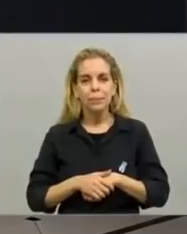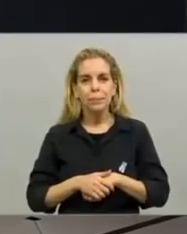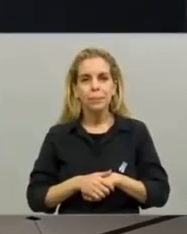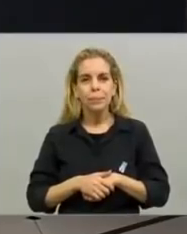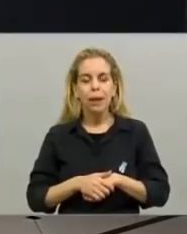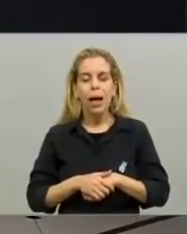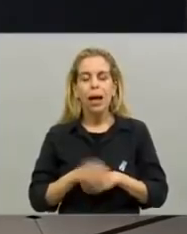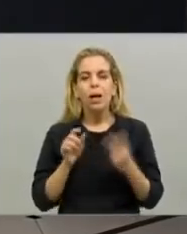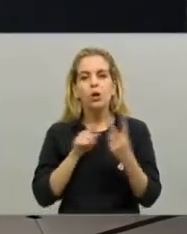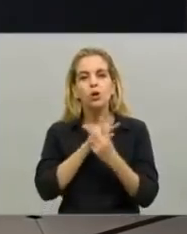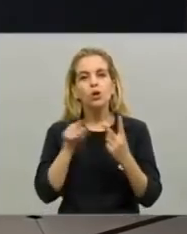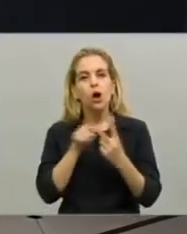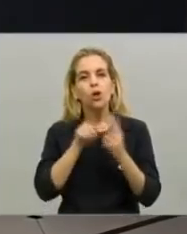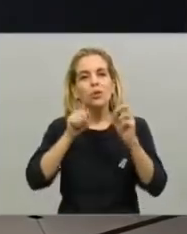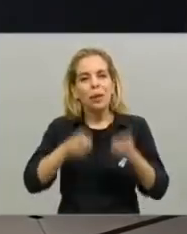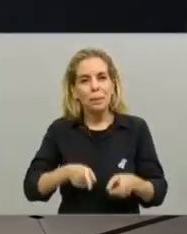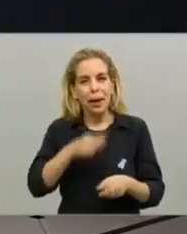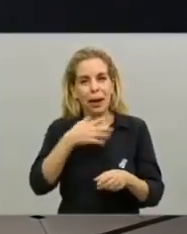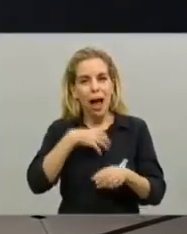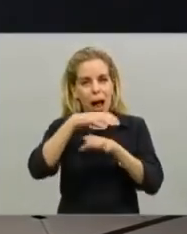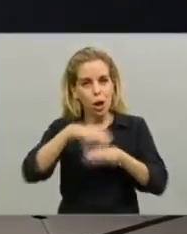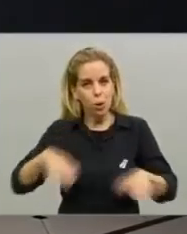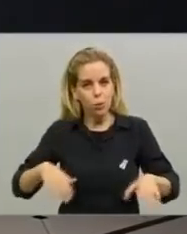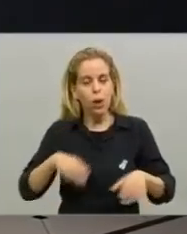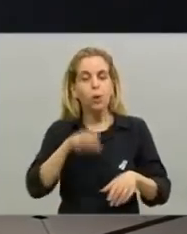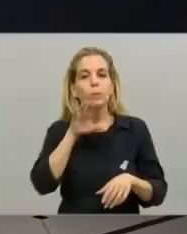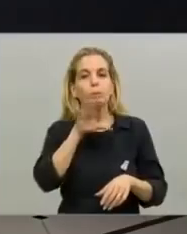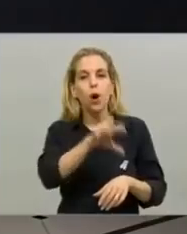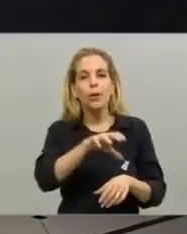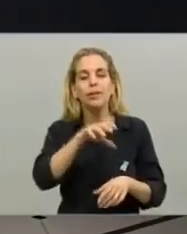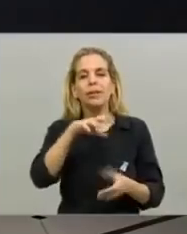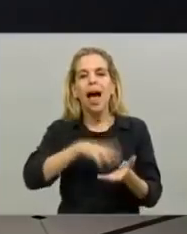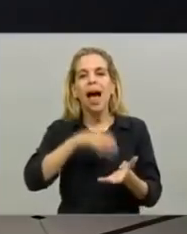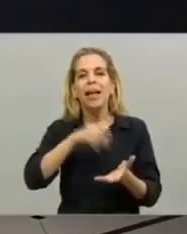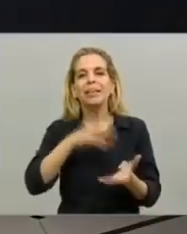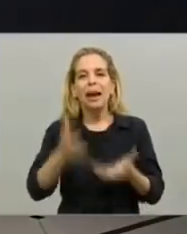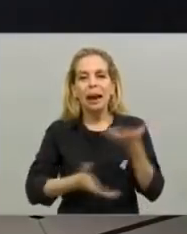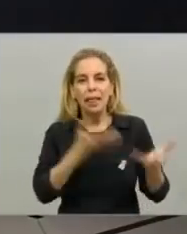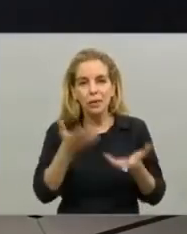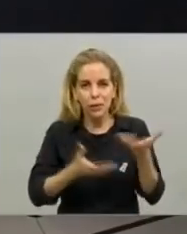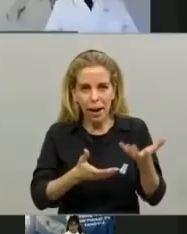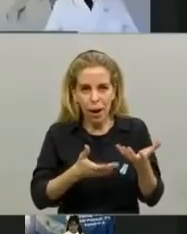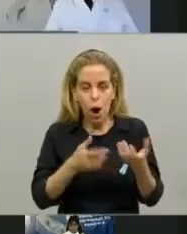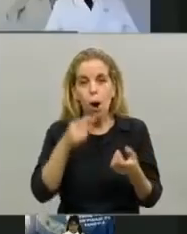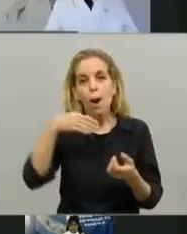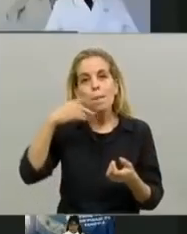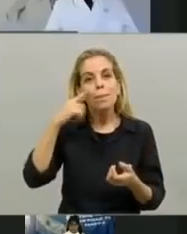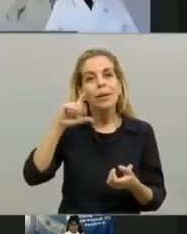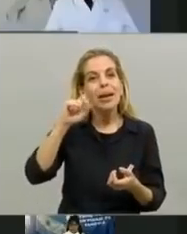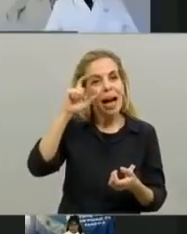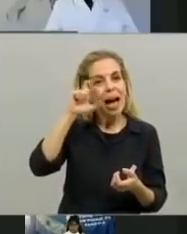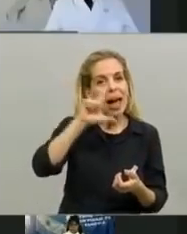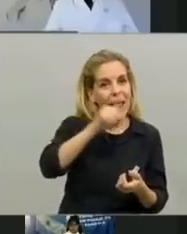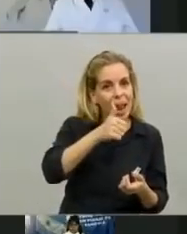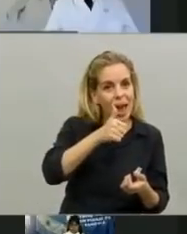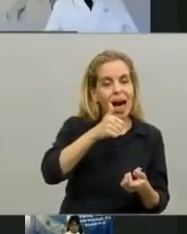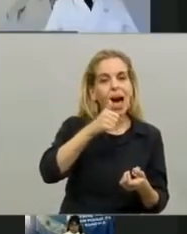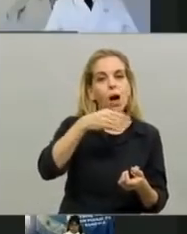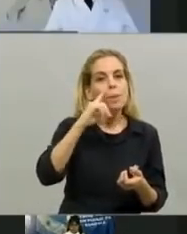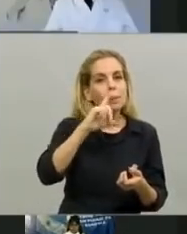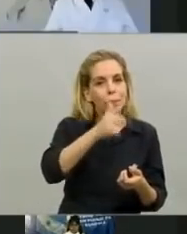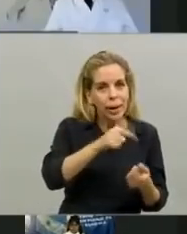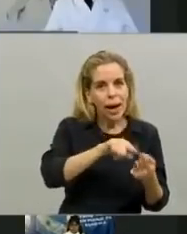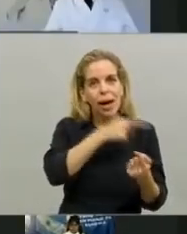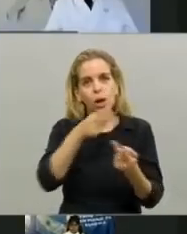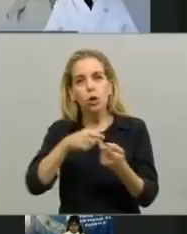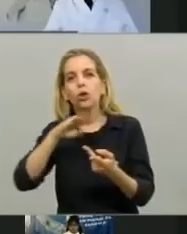Tenemos dos amigos de Tierra del Fuego, amigos y amigas de Tierra del Fuego y a la Antártida, que son Micaela Espejo Mía